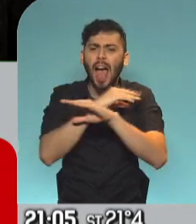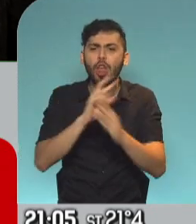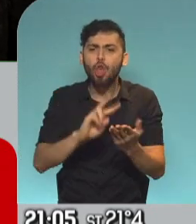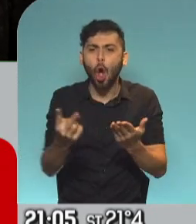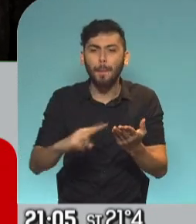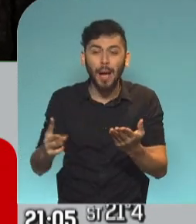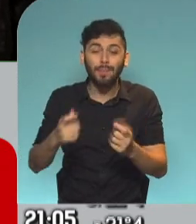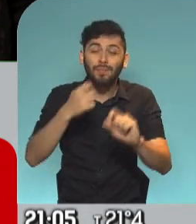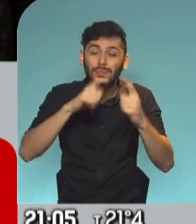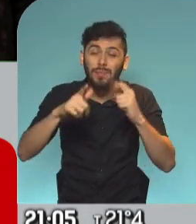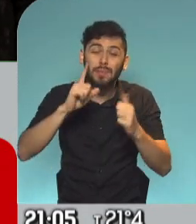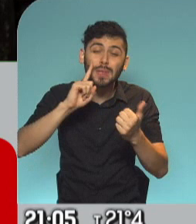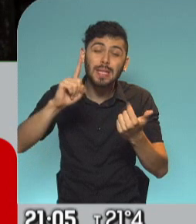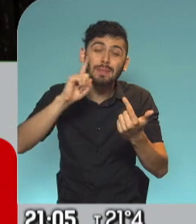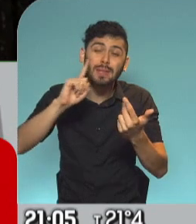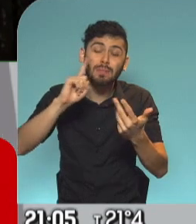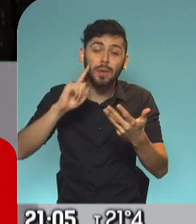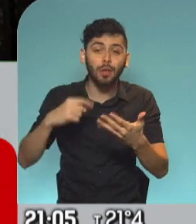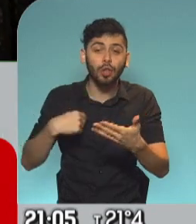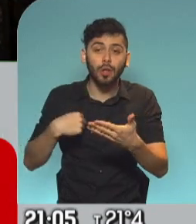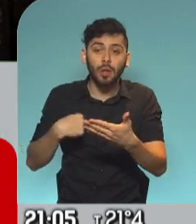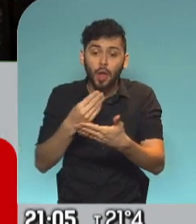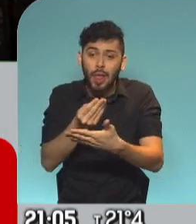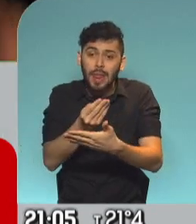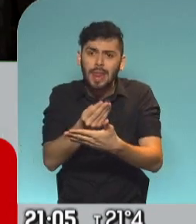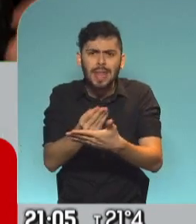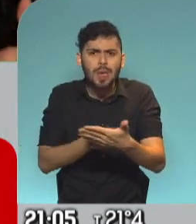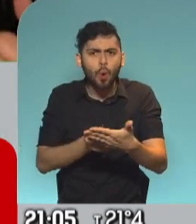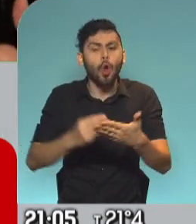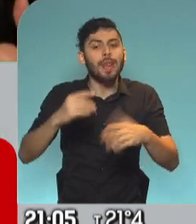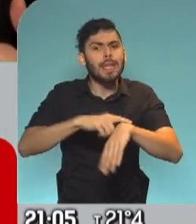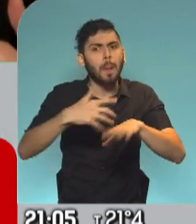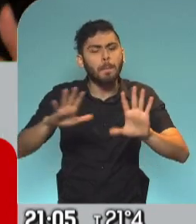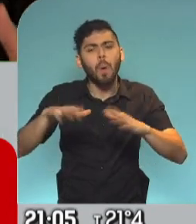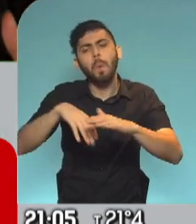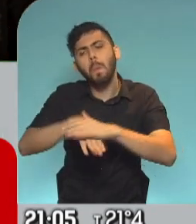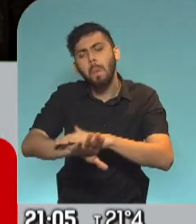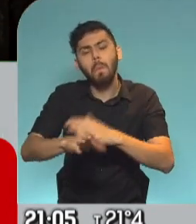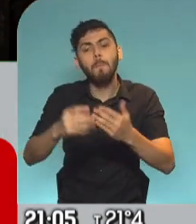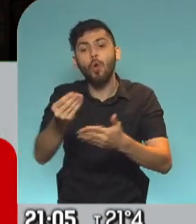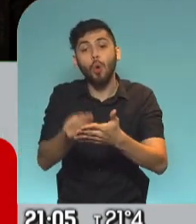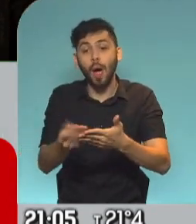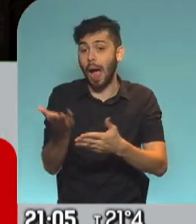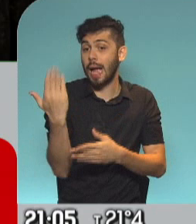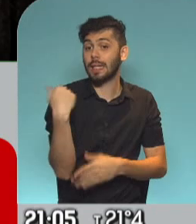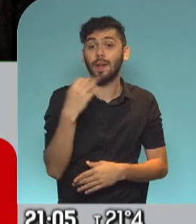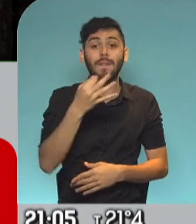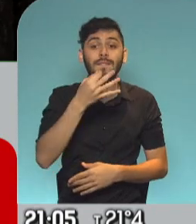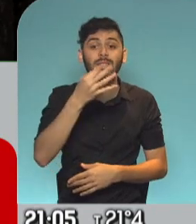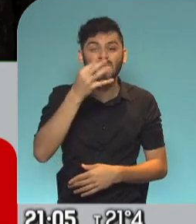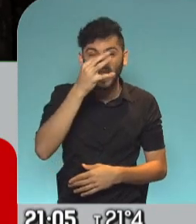de ejemplares. No la dibujó, no la hizo durante mucho tiempo. Ayer, justamente, 29 de